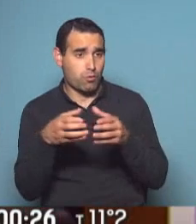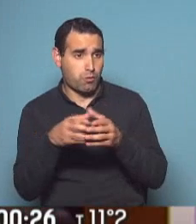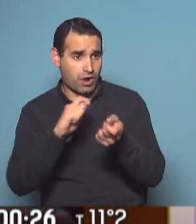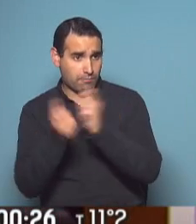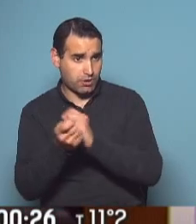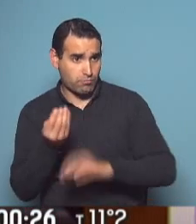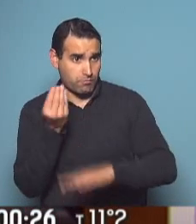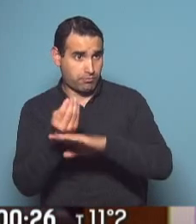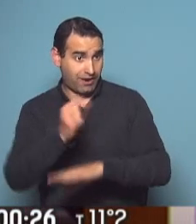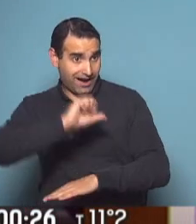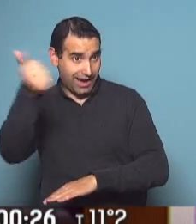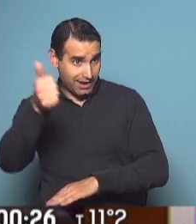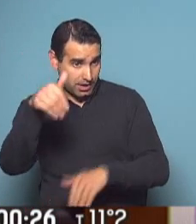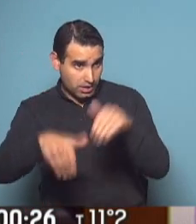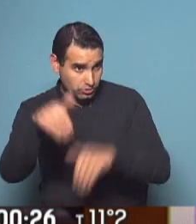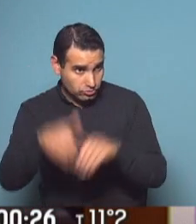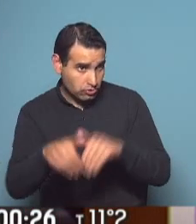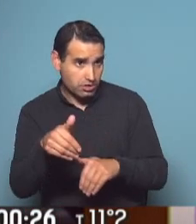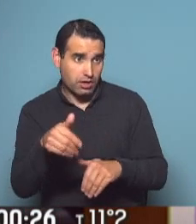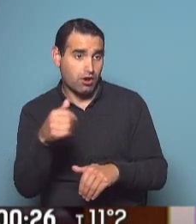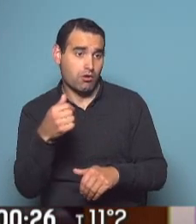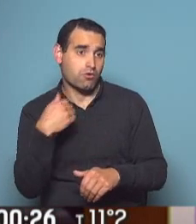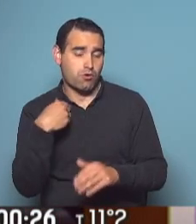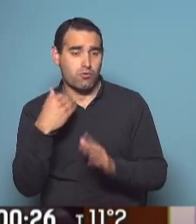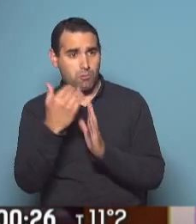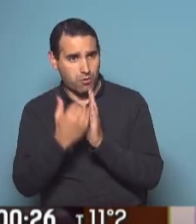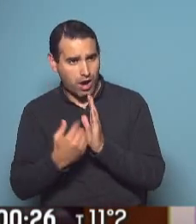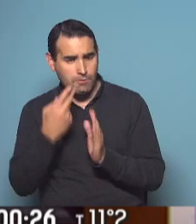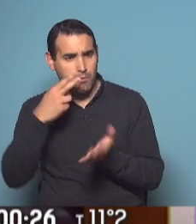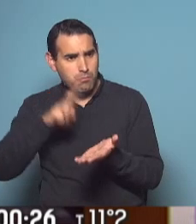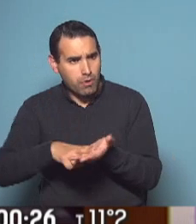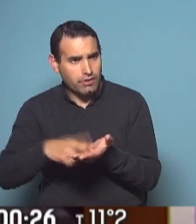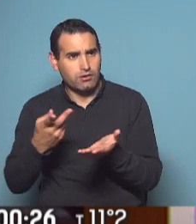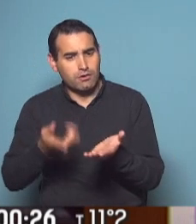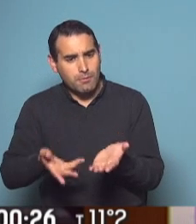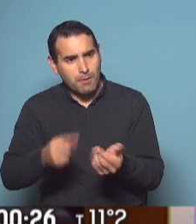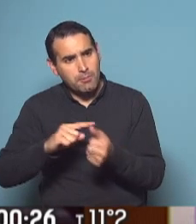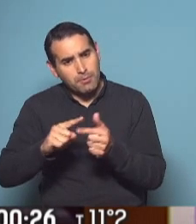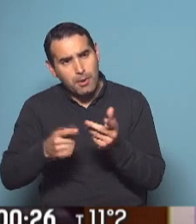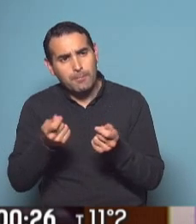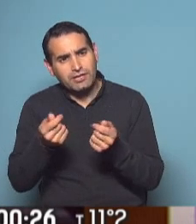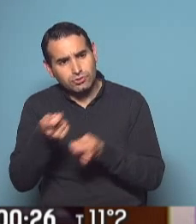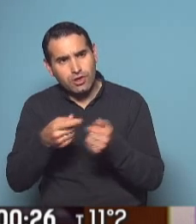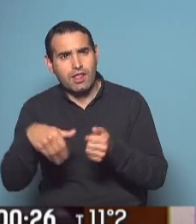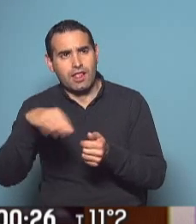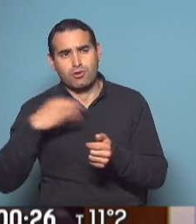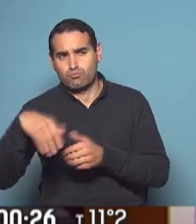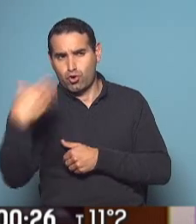no. En todo caso, continuar con este programa y actualizar tarifas públicas y algunos otros precios regulados el año